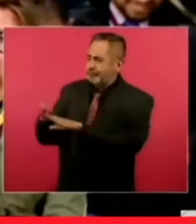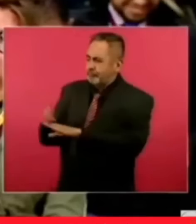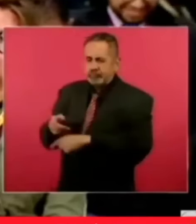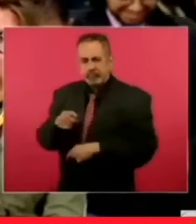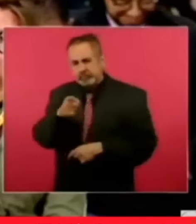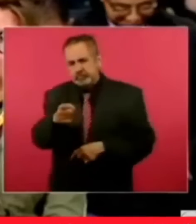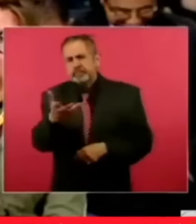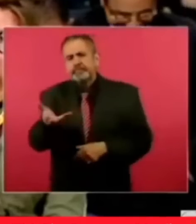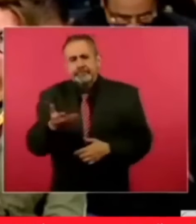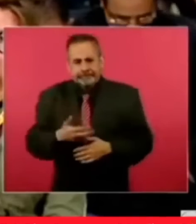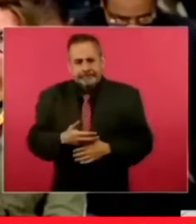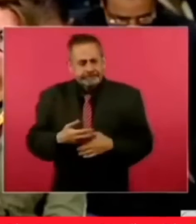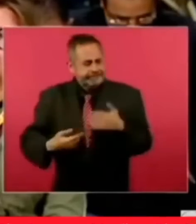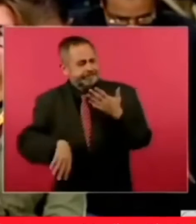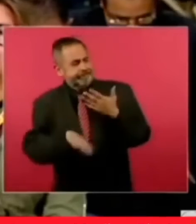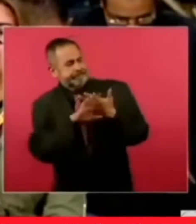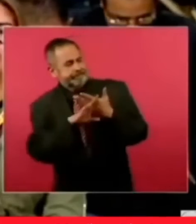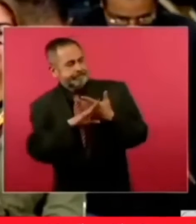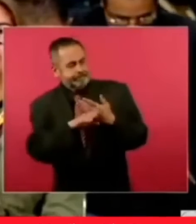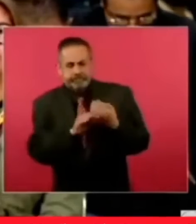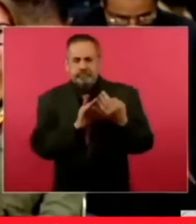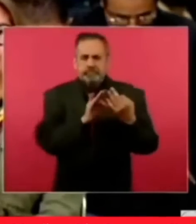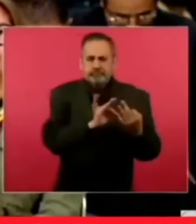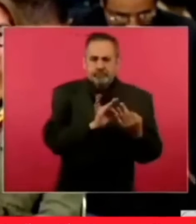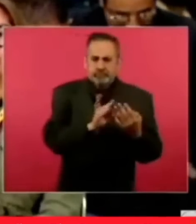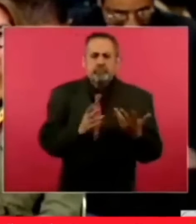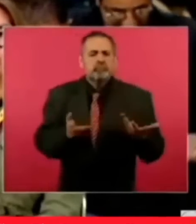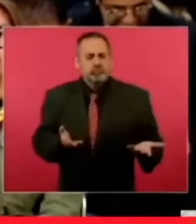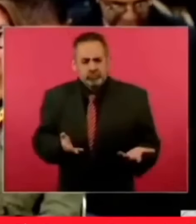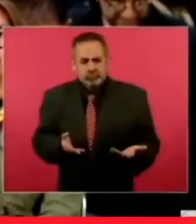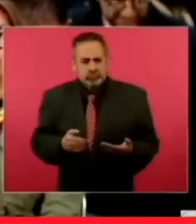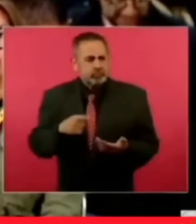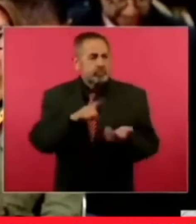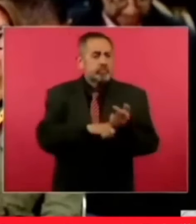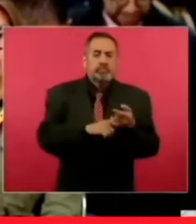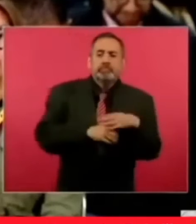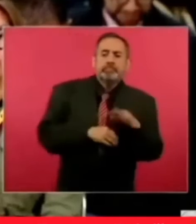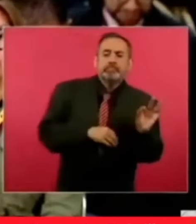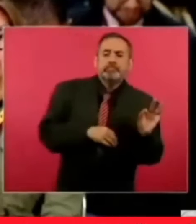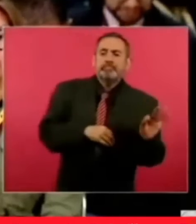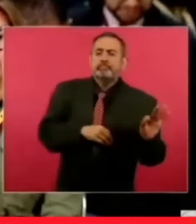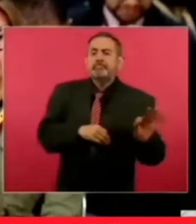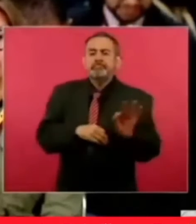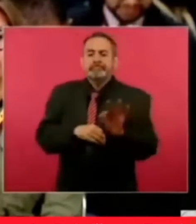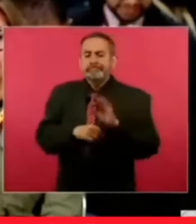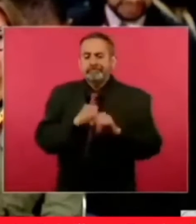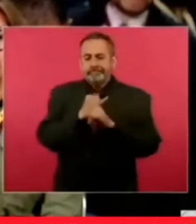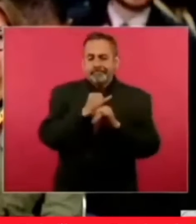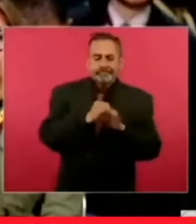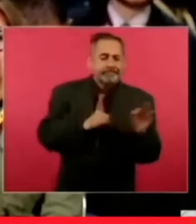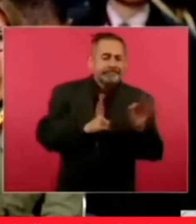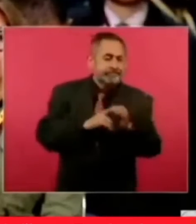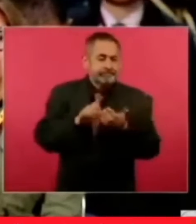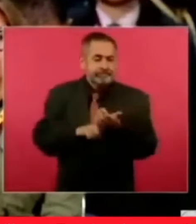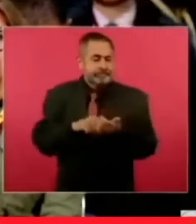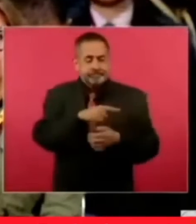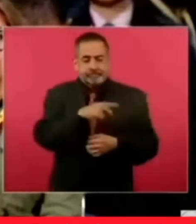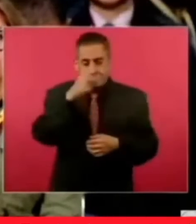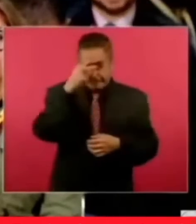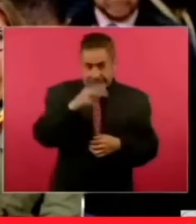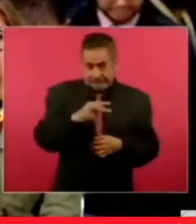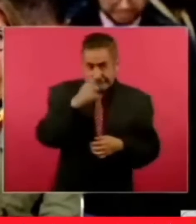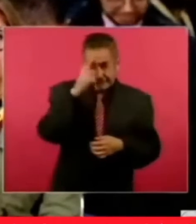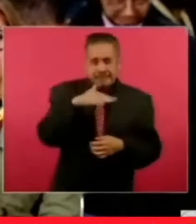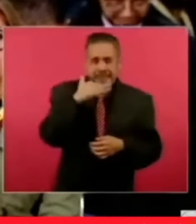su gobierno para enfrentarse a esto cuando están intoxicando también las redes sociales? En el caso de Mexicanos contra la Corrupción, solo